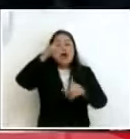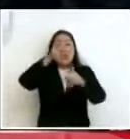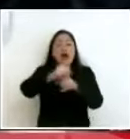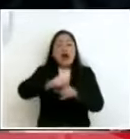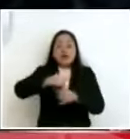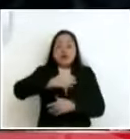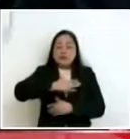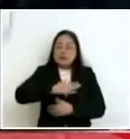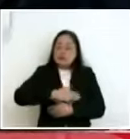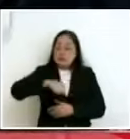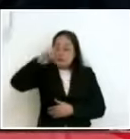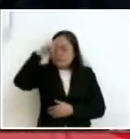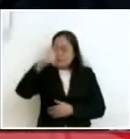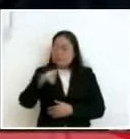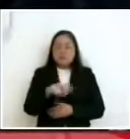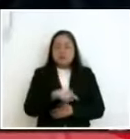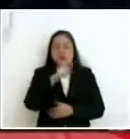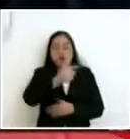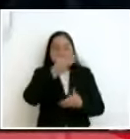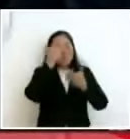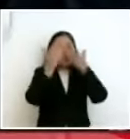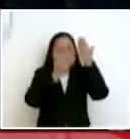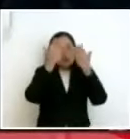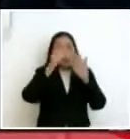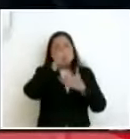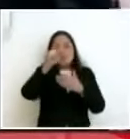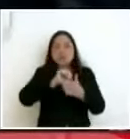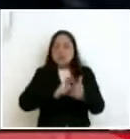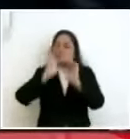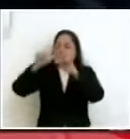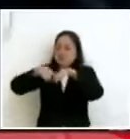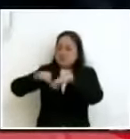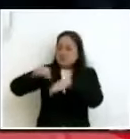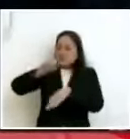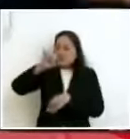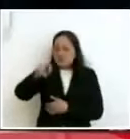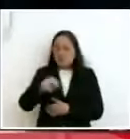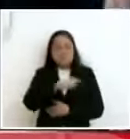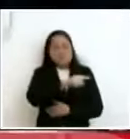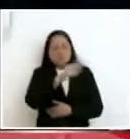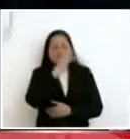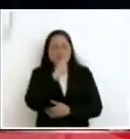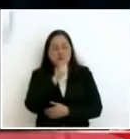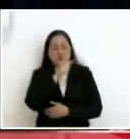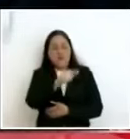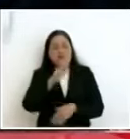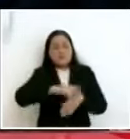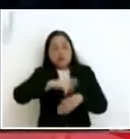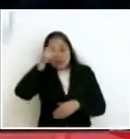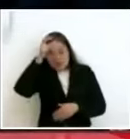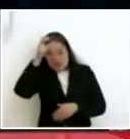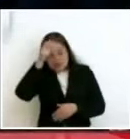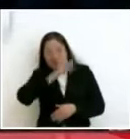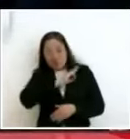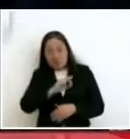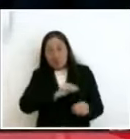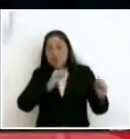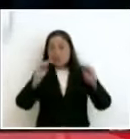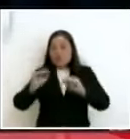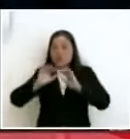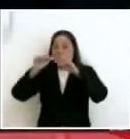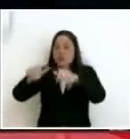la justicia mexicana por medio de su conocimiento. Que no serán los estudiantes más listos, sino los más